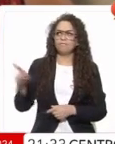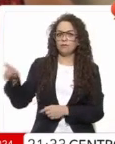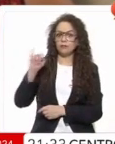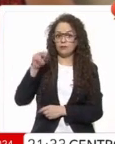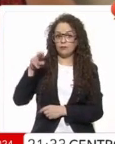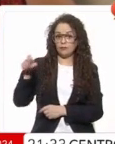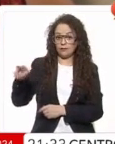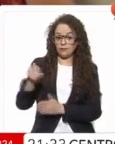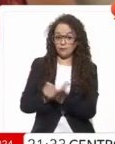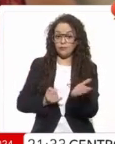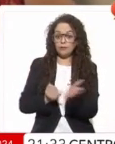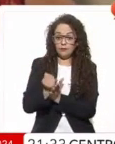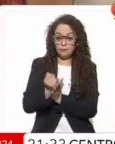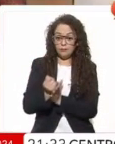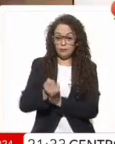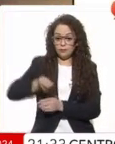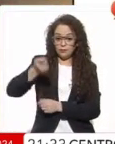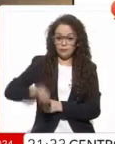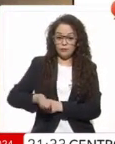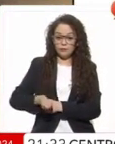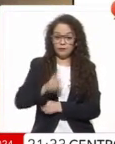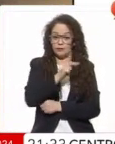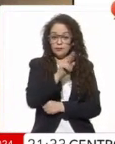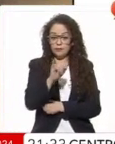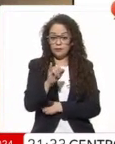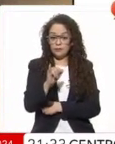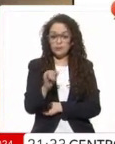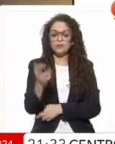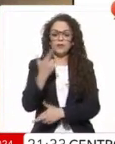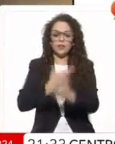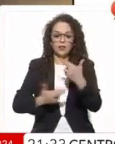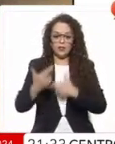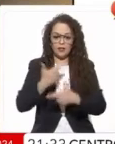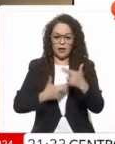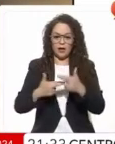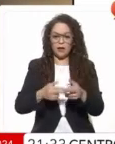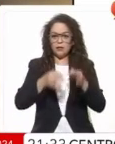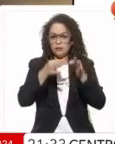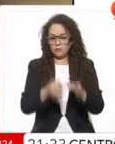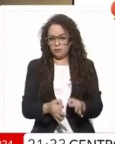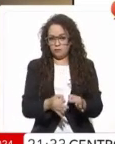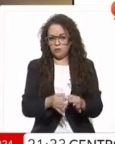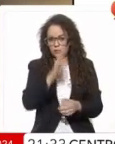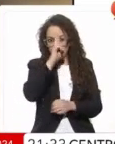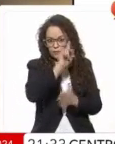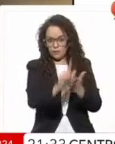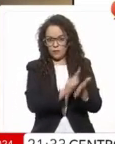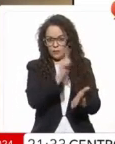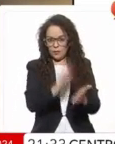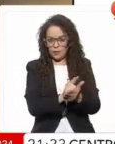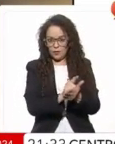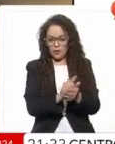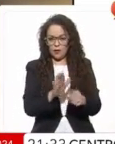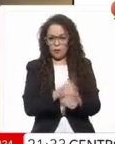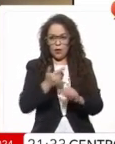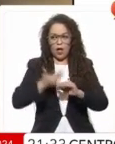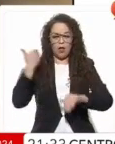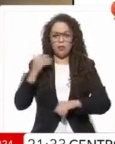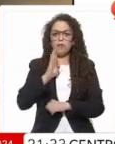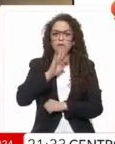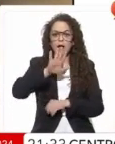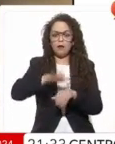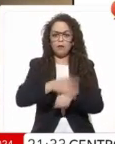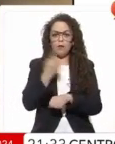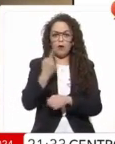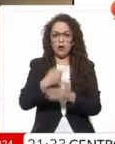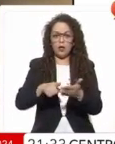PRI regresa a la senda de la legalidad que se había abandonado desde el momento mismo en que al día